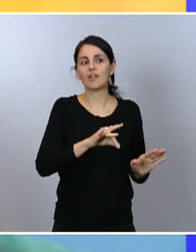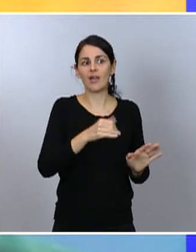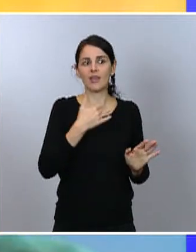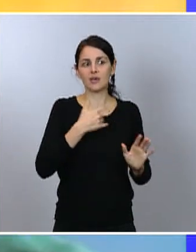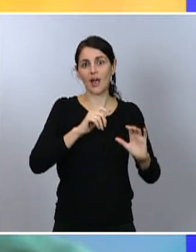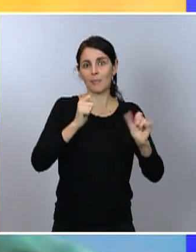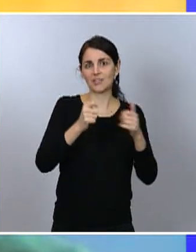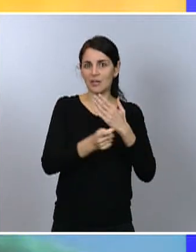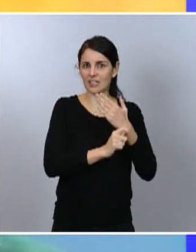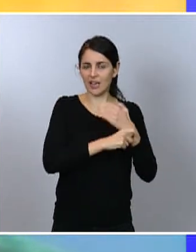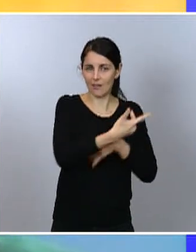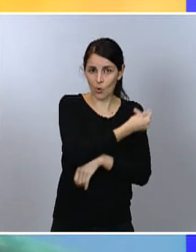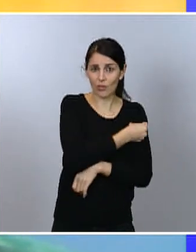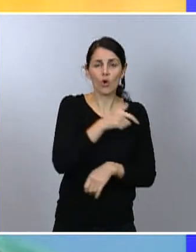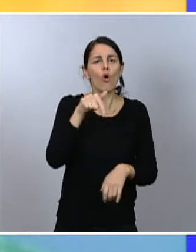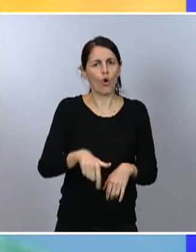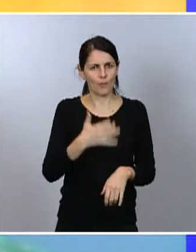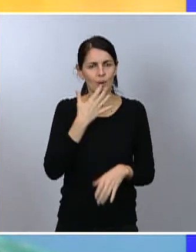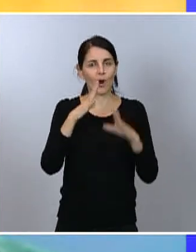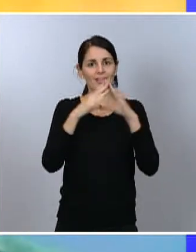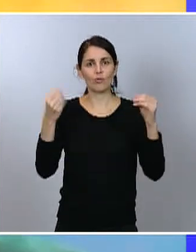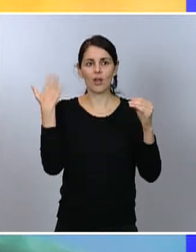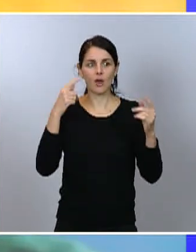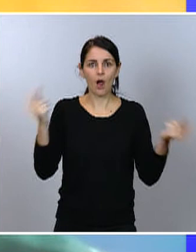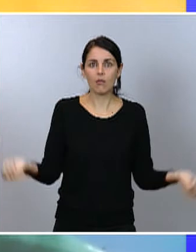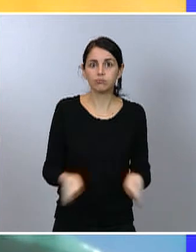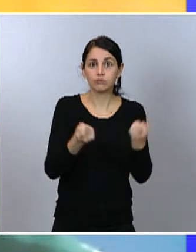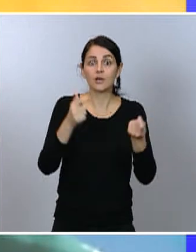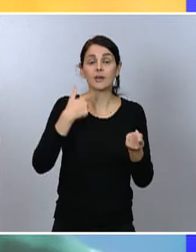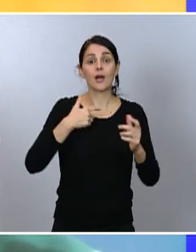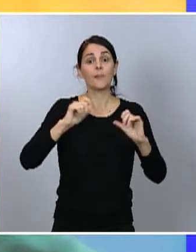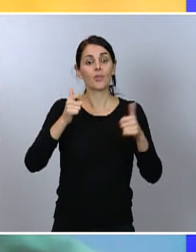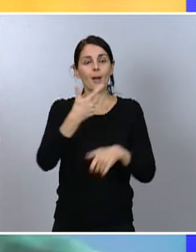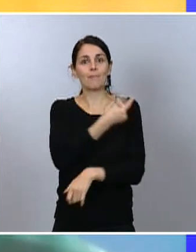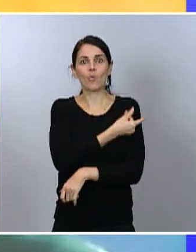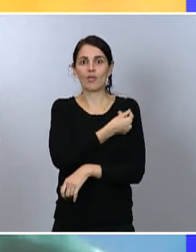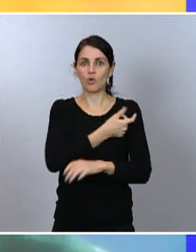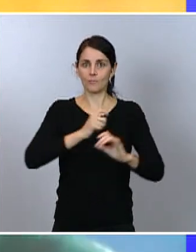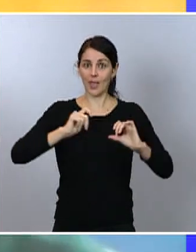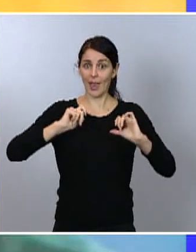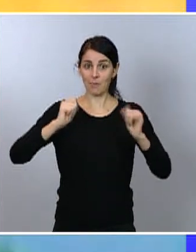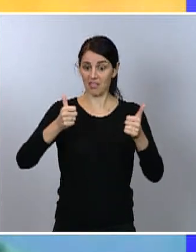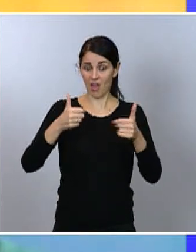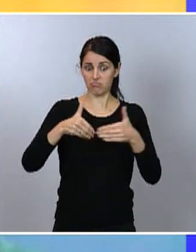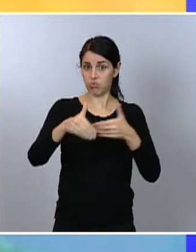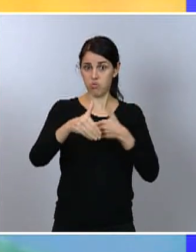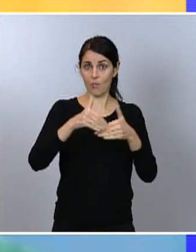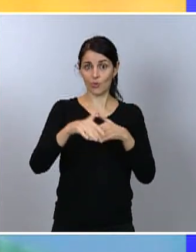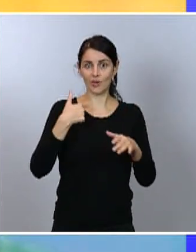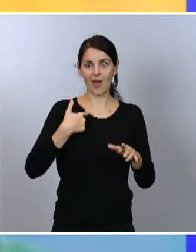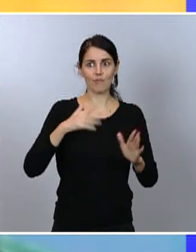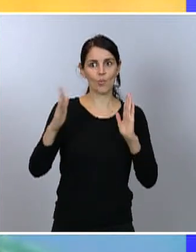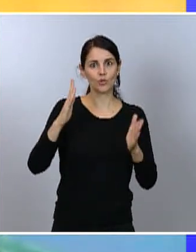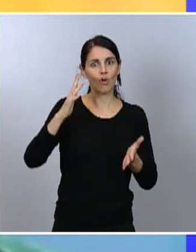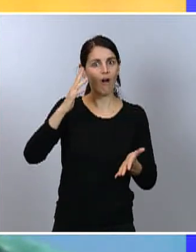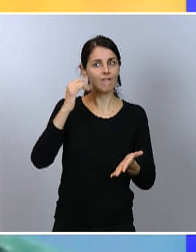Andalucía ha anunciado hoy precisamente que comenzará a vacunar en cuanto se pueda aprobar la vacuna. No sé si con el